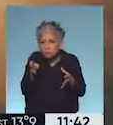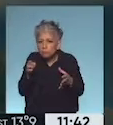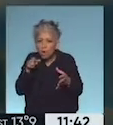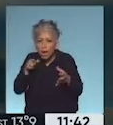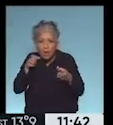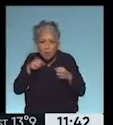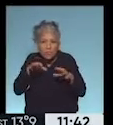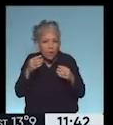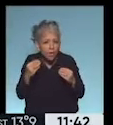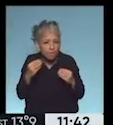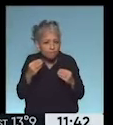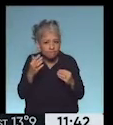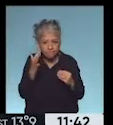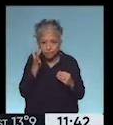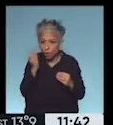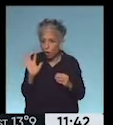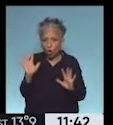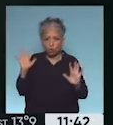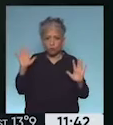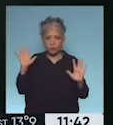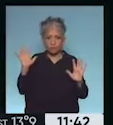lo desconocido.